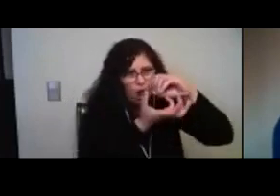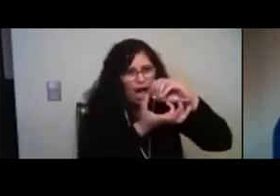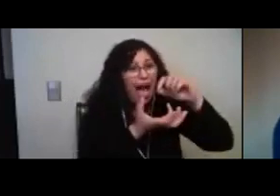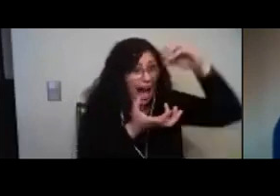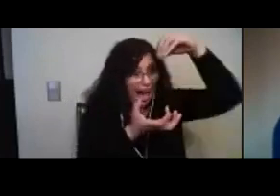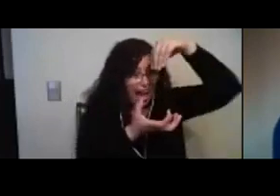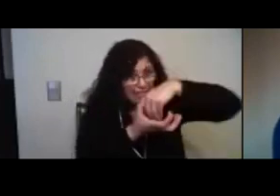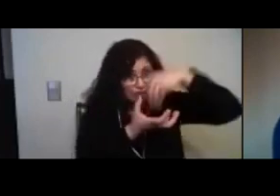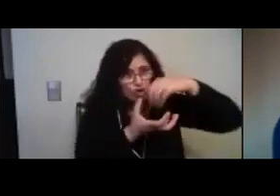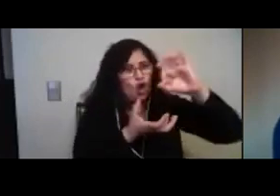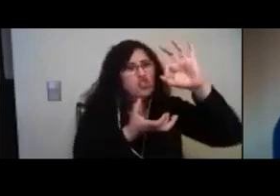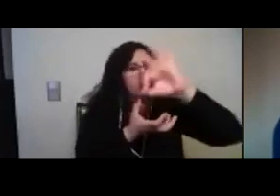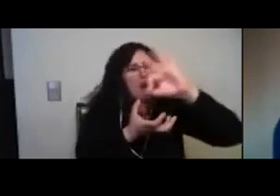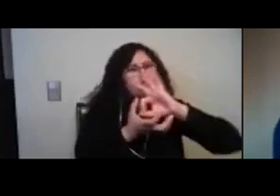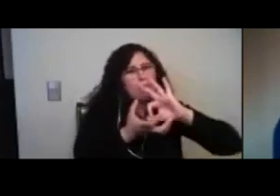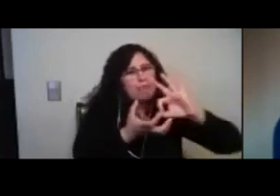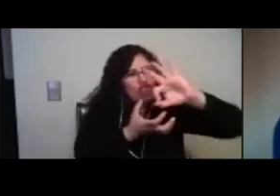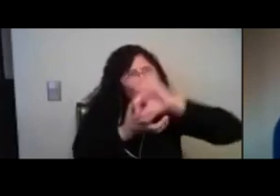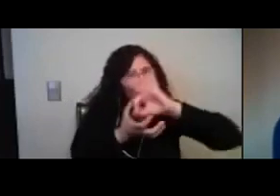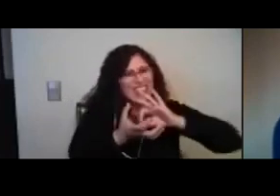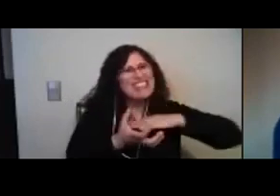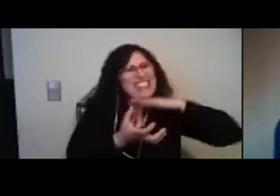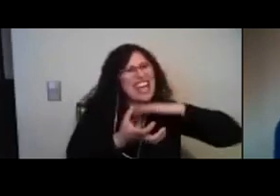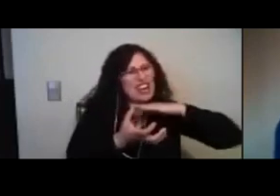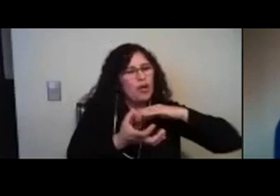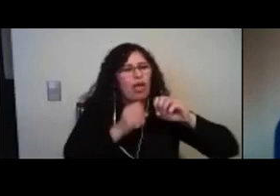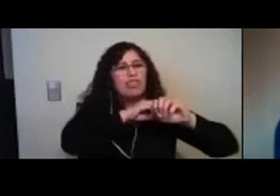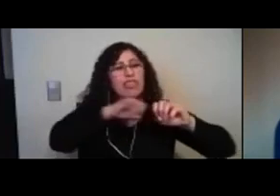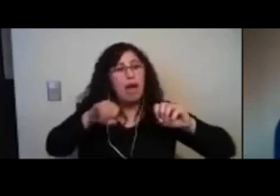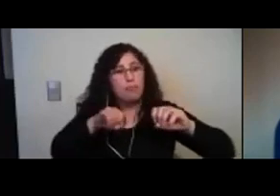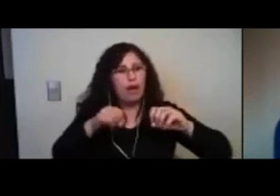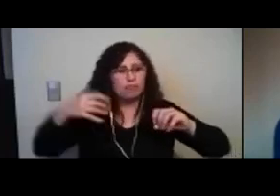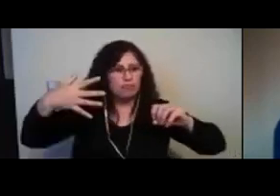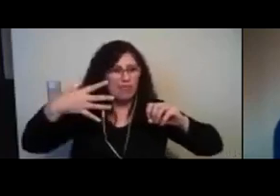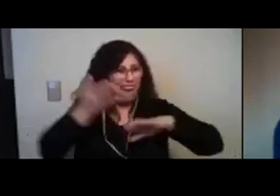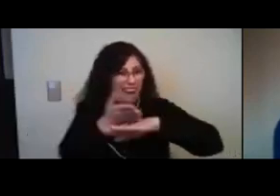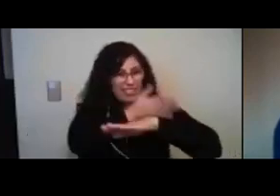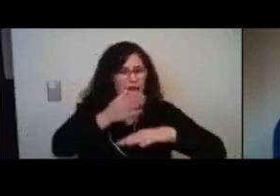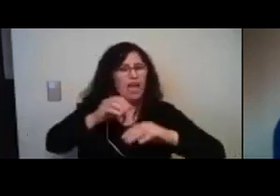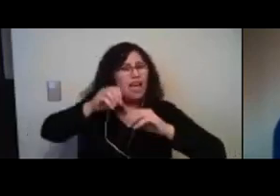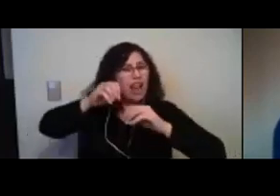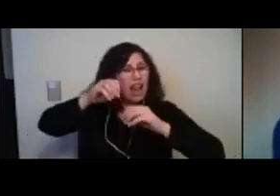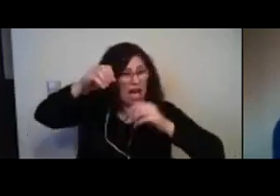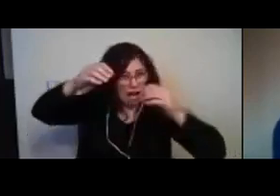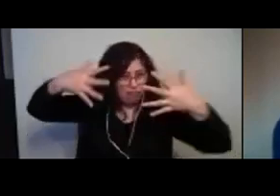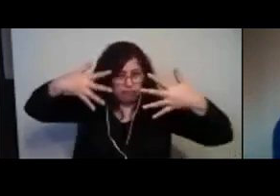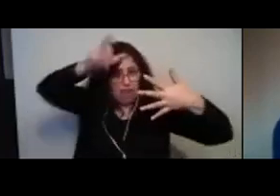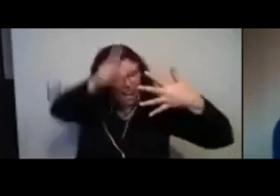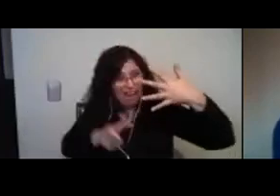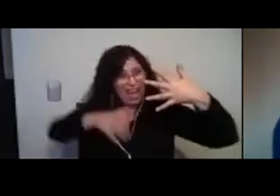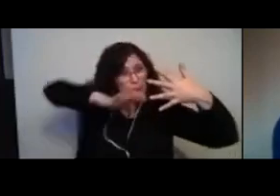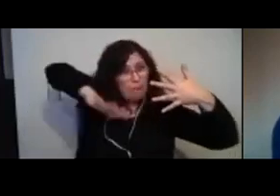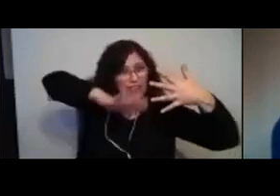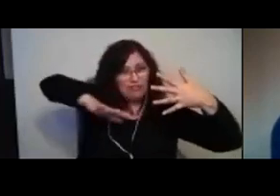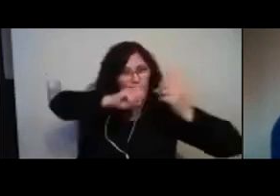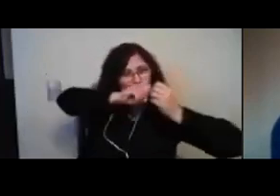algún neurotransmisor, ¿ya? Pero el cannabidiol, la neurona posináptica, perdón, no la almacena en